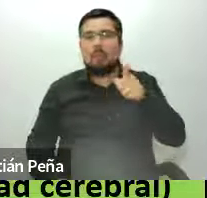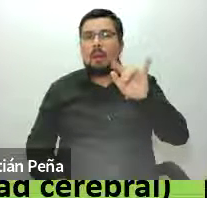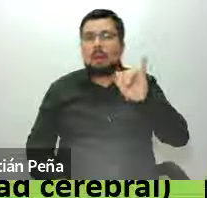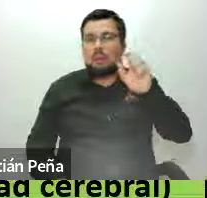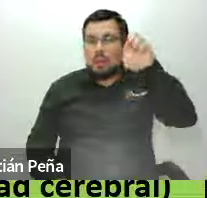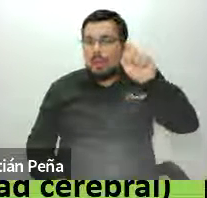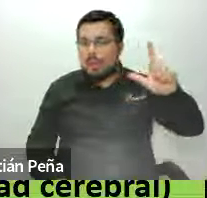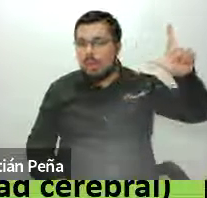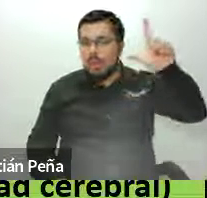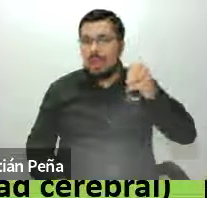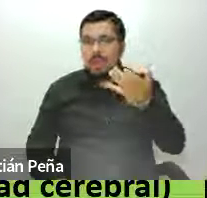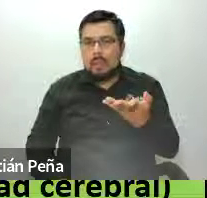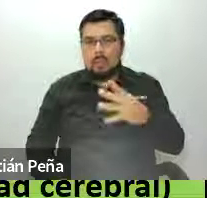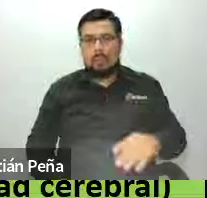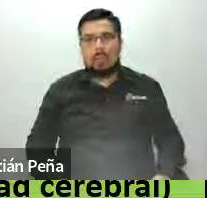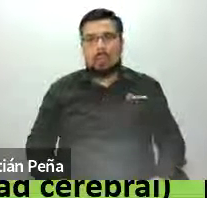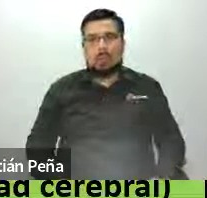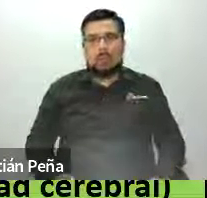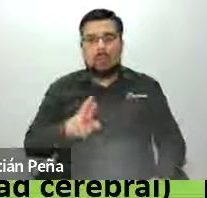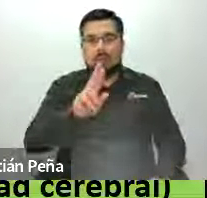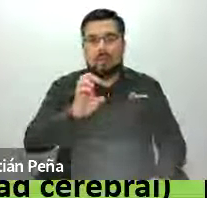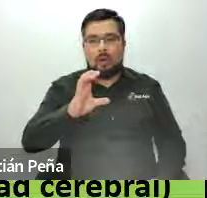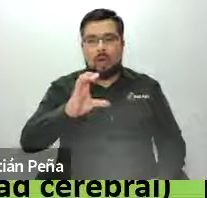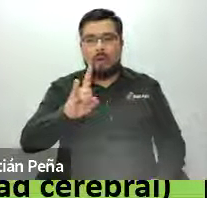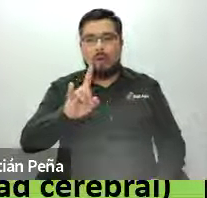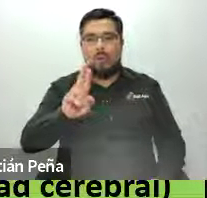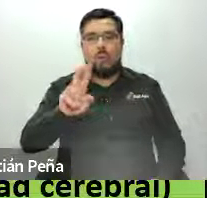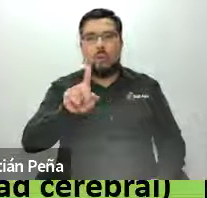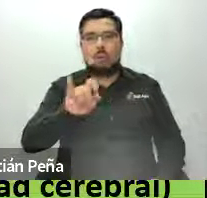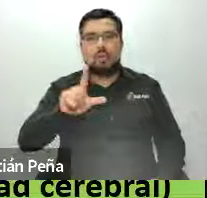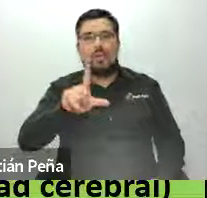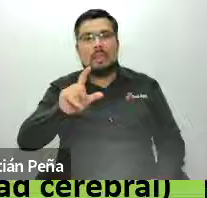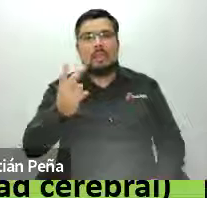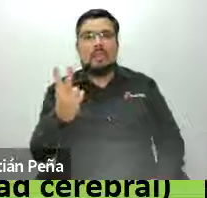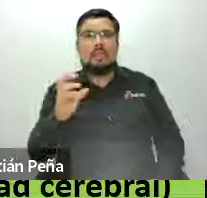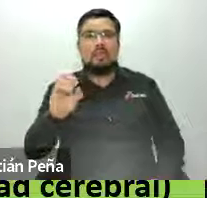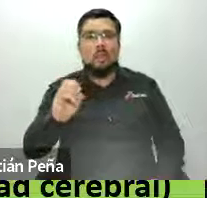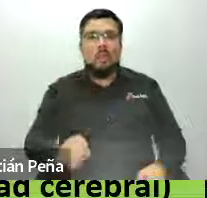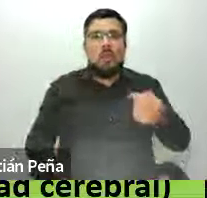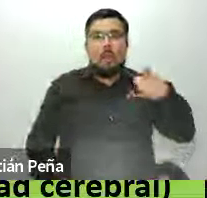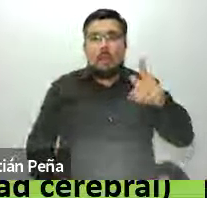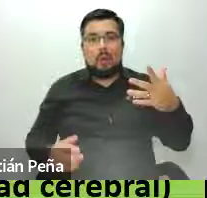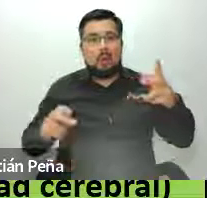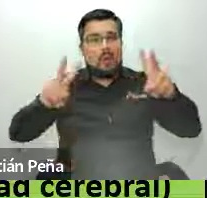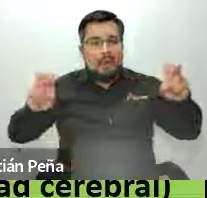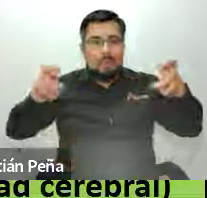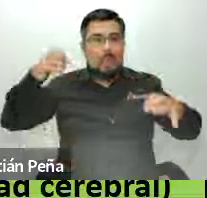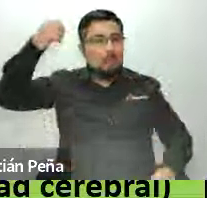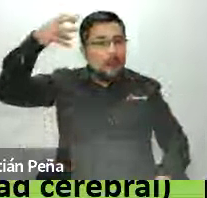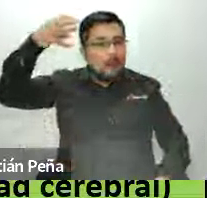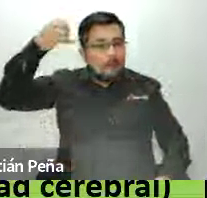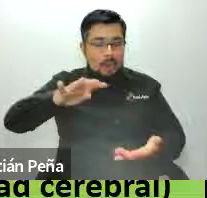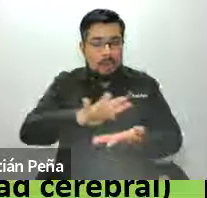que ya lo vamos a explicar con más profundidad, pero sobre todo de la evaluación para el aprendizaje, que los mapas de progreso lo sustentan